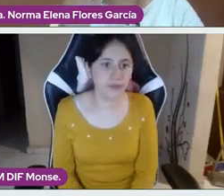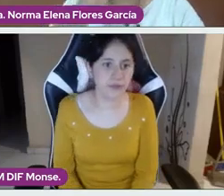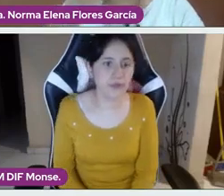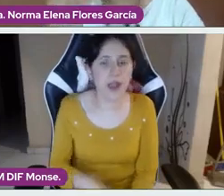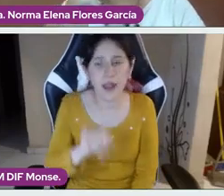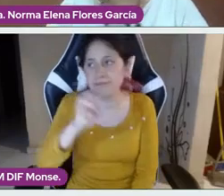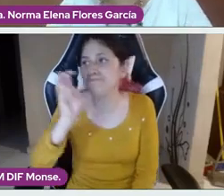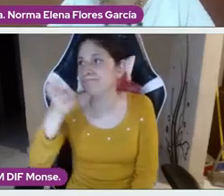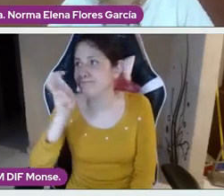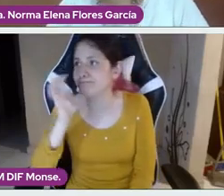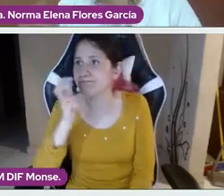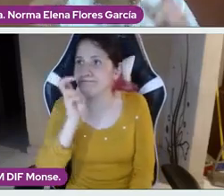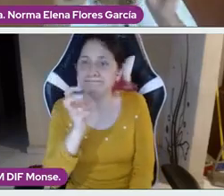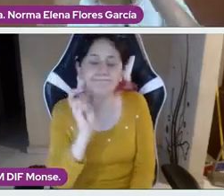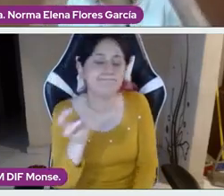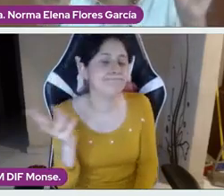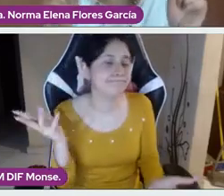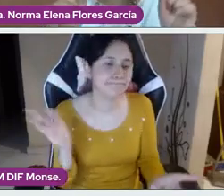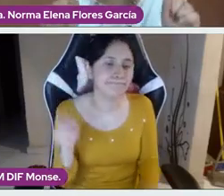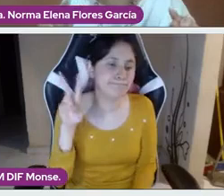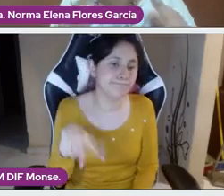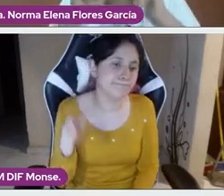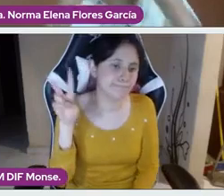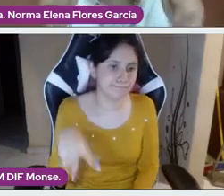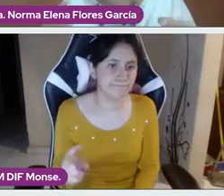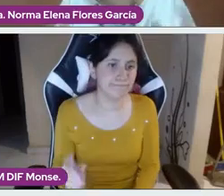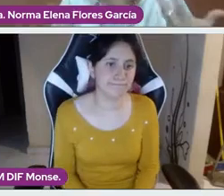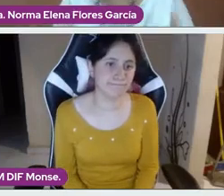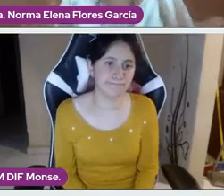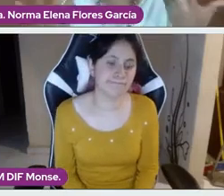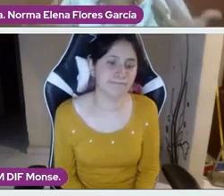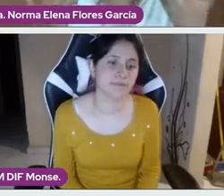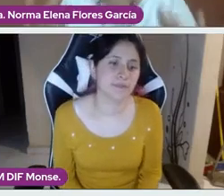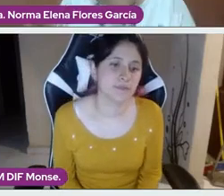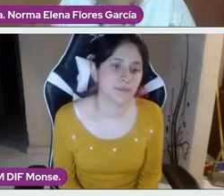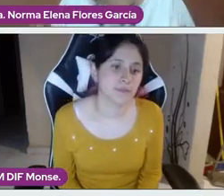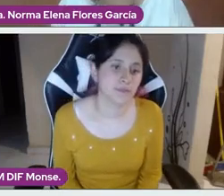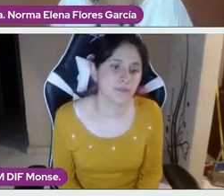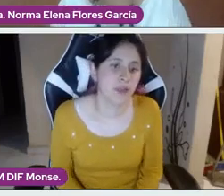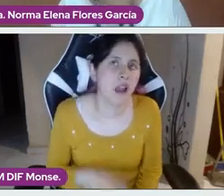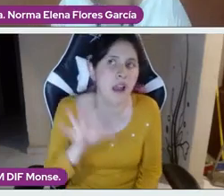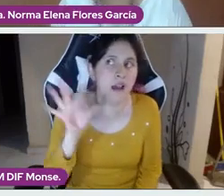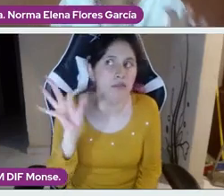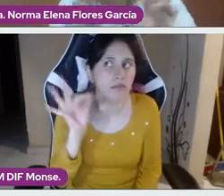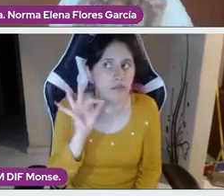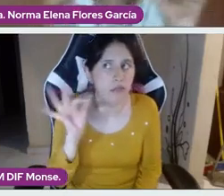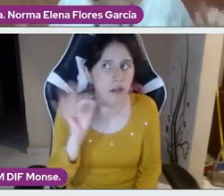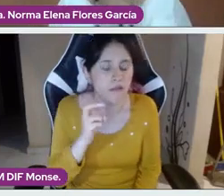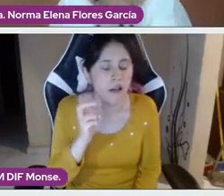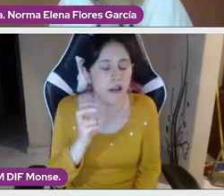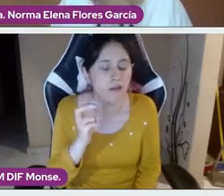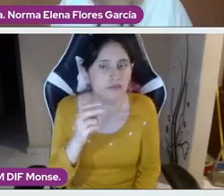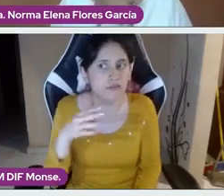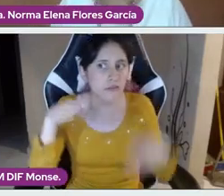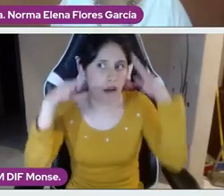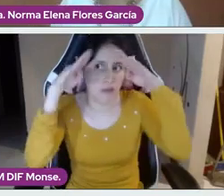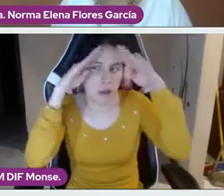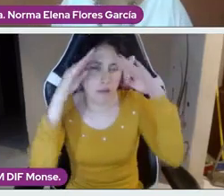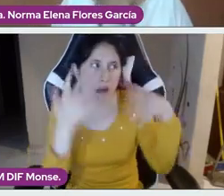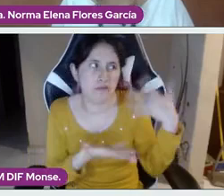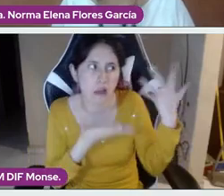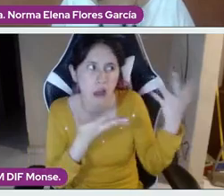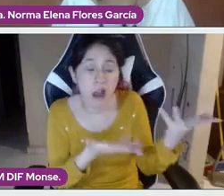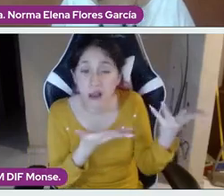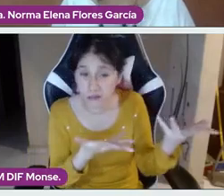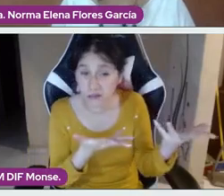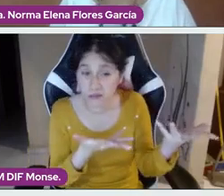Exacto, es justo porque también se presupone o se pudiera esperar que en el proceso de